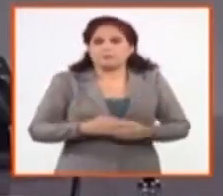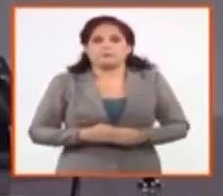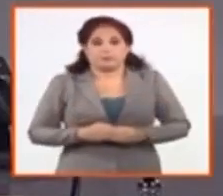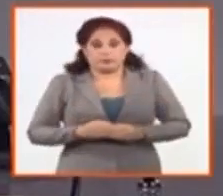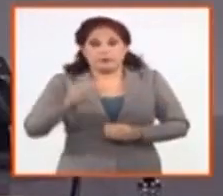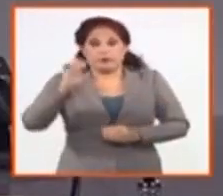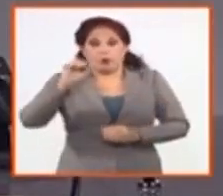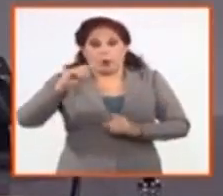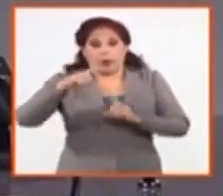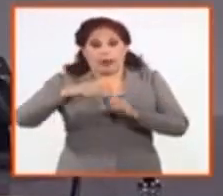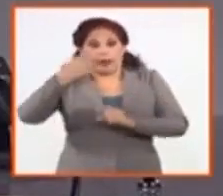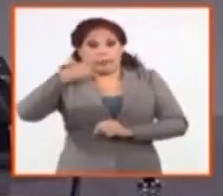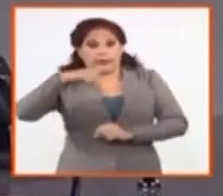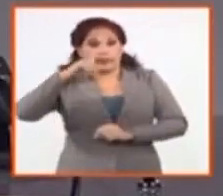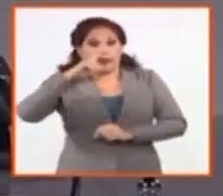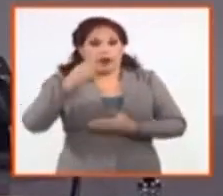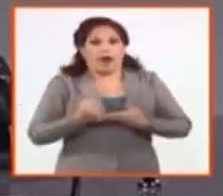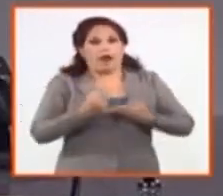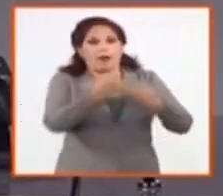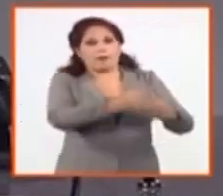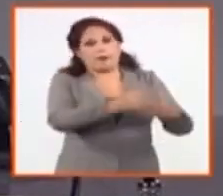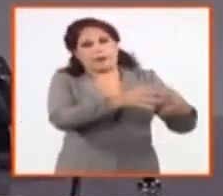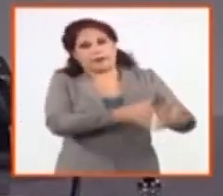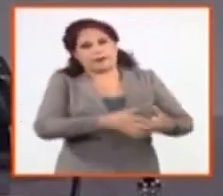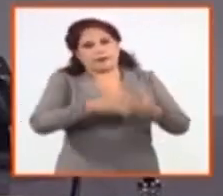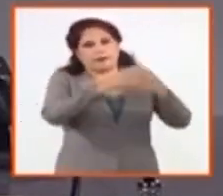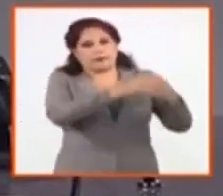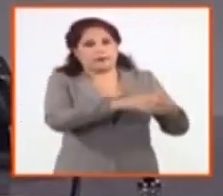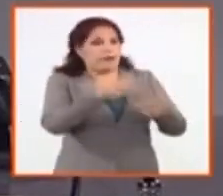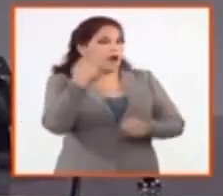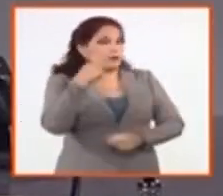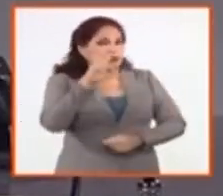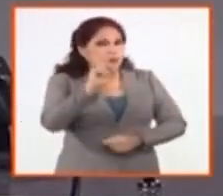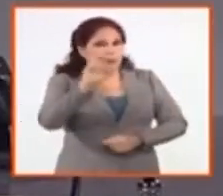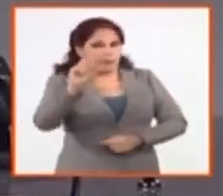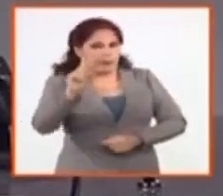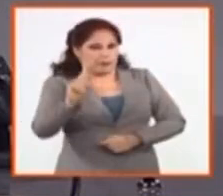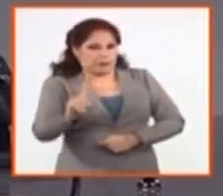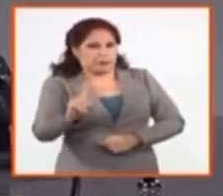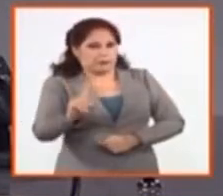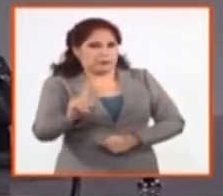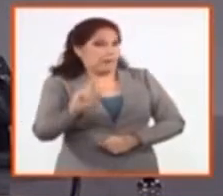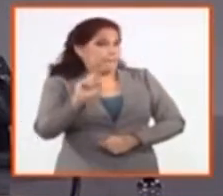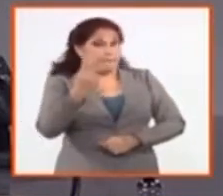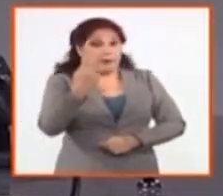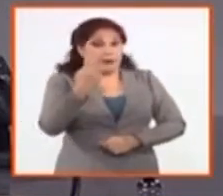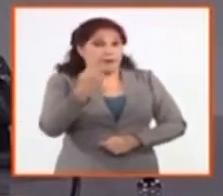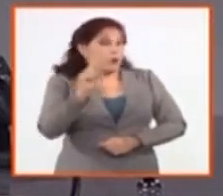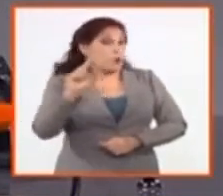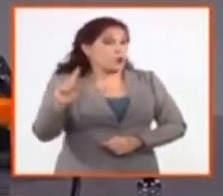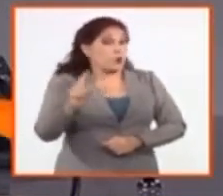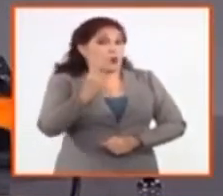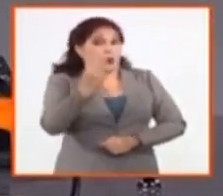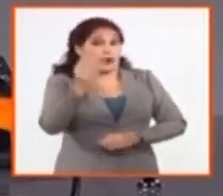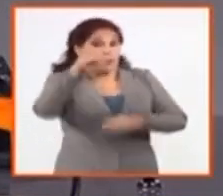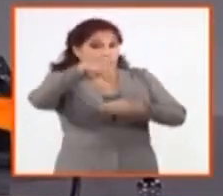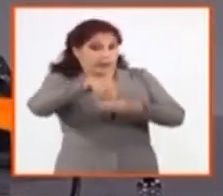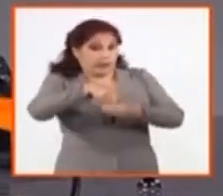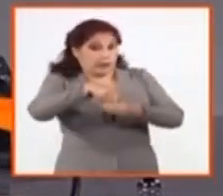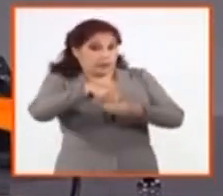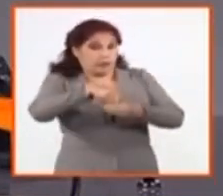todo, apoyó a Estados Unidos en el 2001, es la primera vez y única vez que se ha invocado el artículo